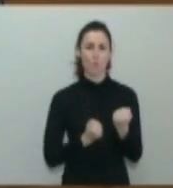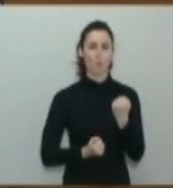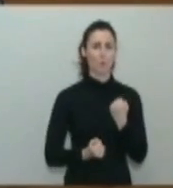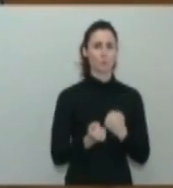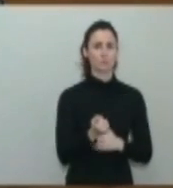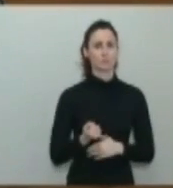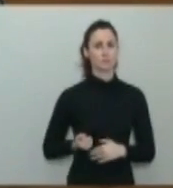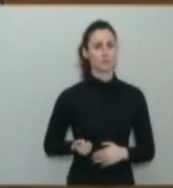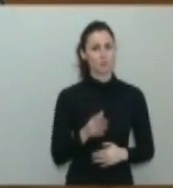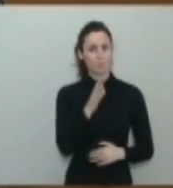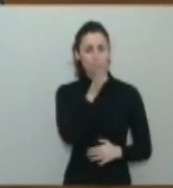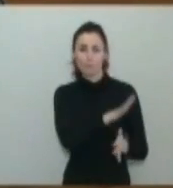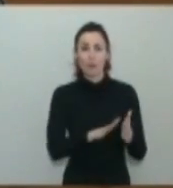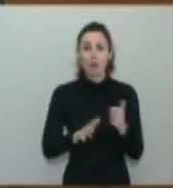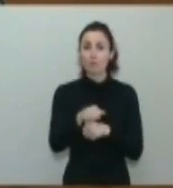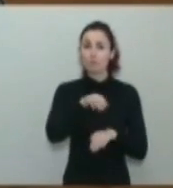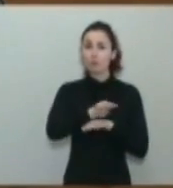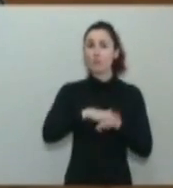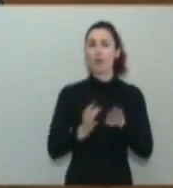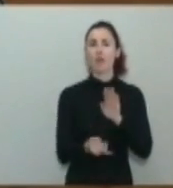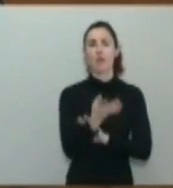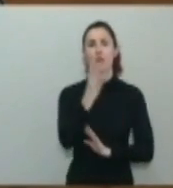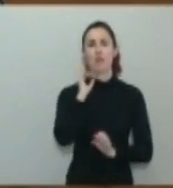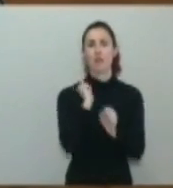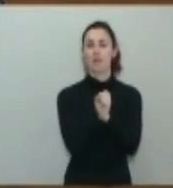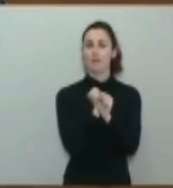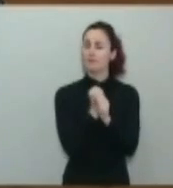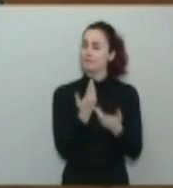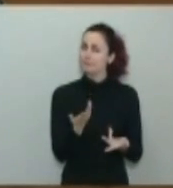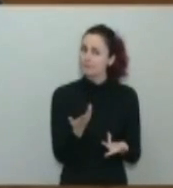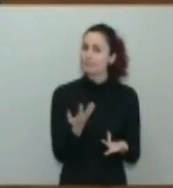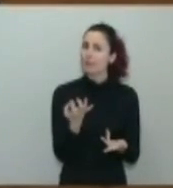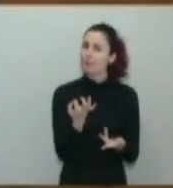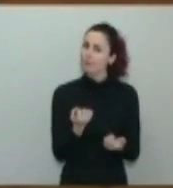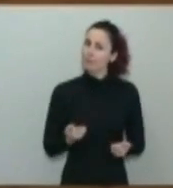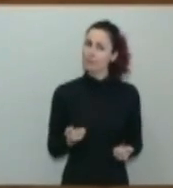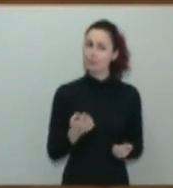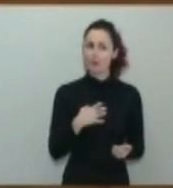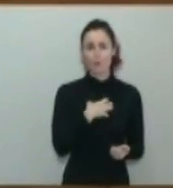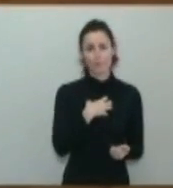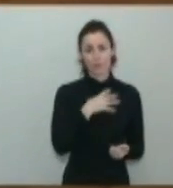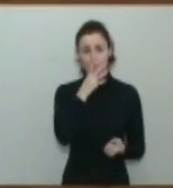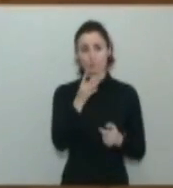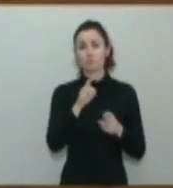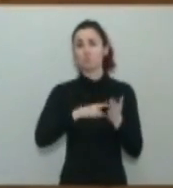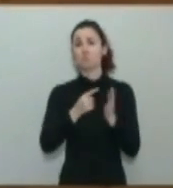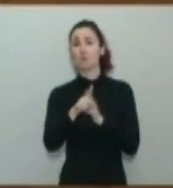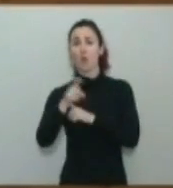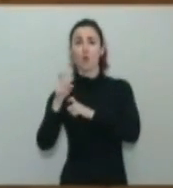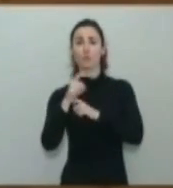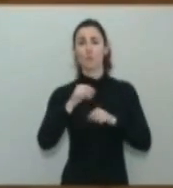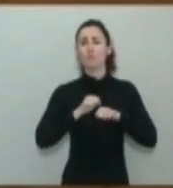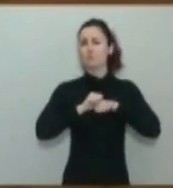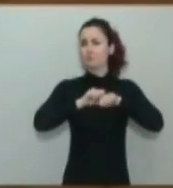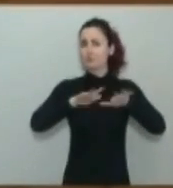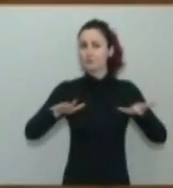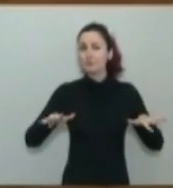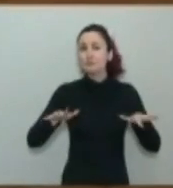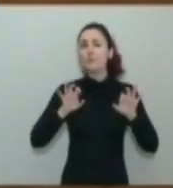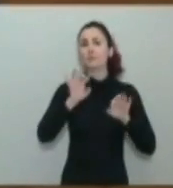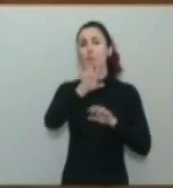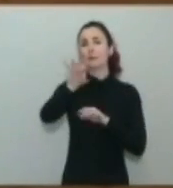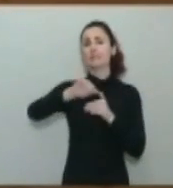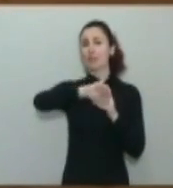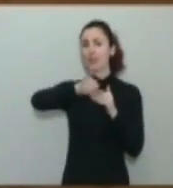y a priorizar inversiones de naturaleza productiva. Siendo así, entre otros sistemas alternativos, el más extendido entre los países de